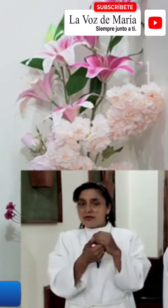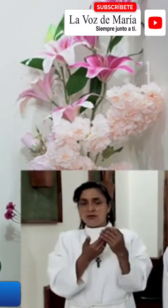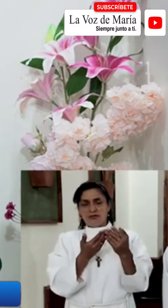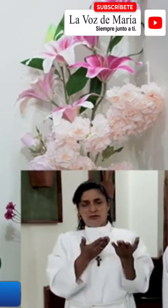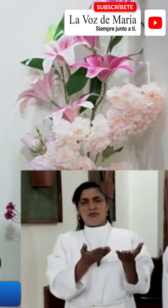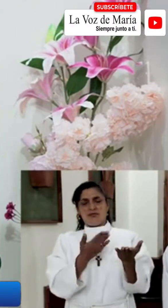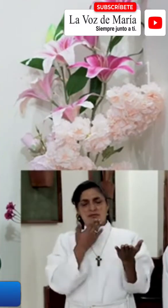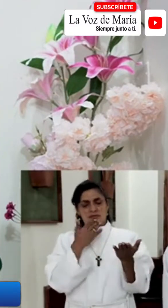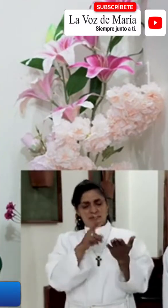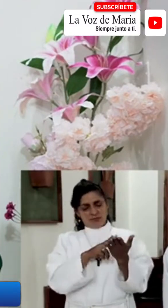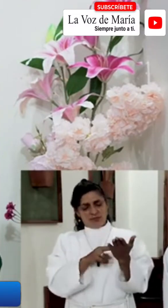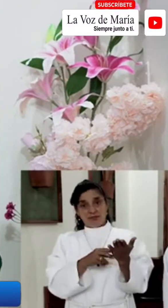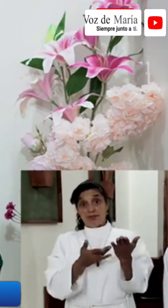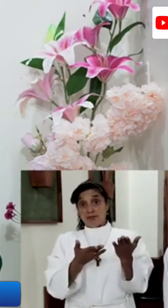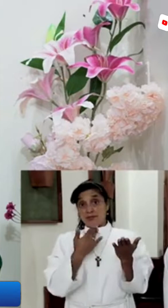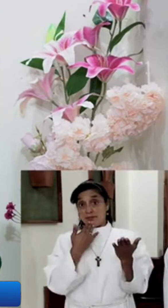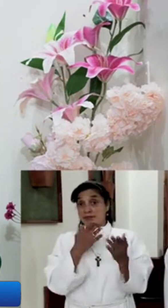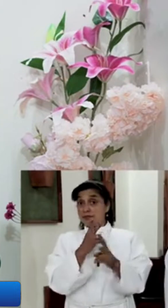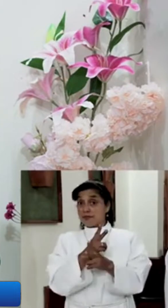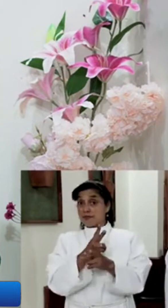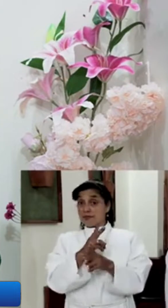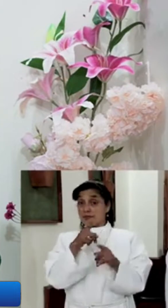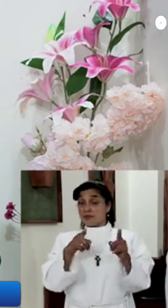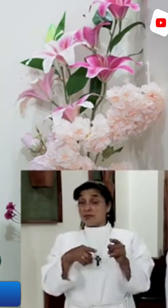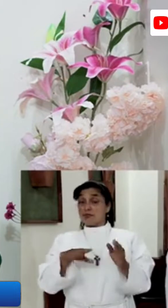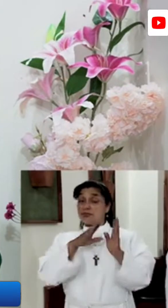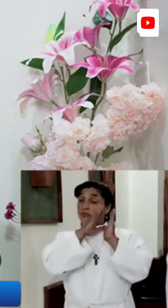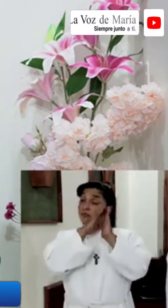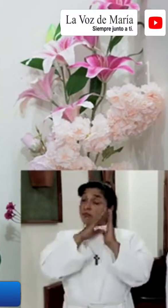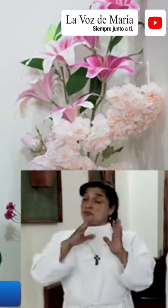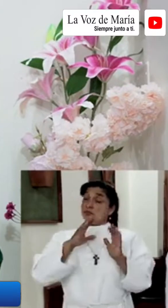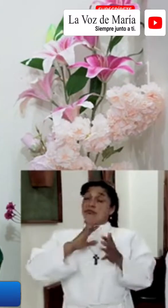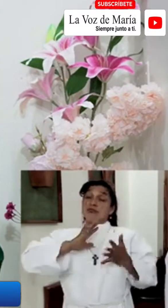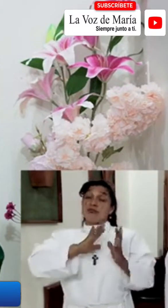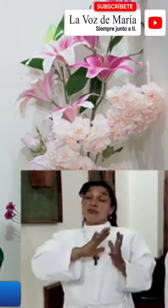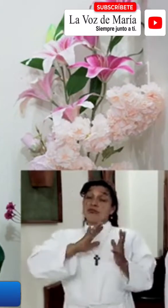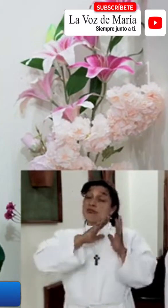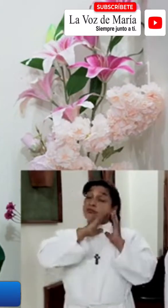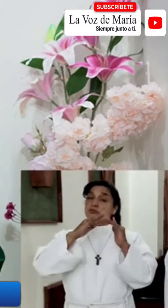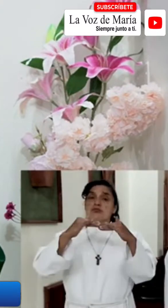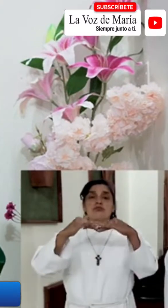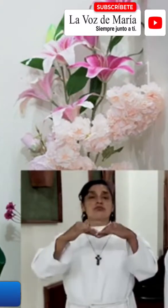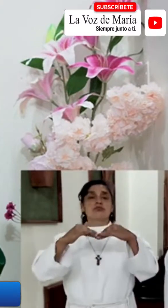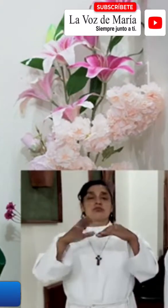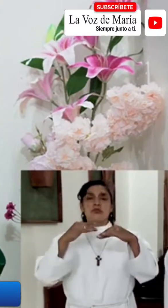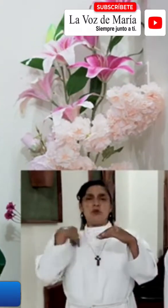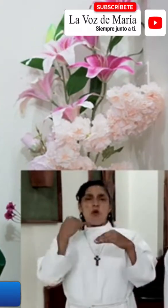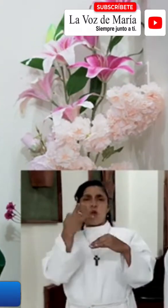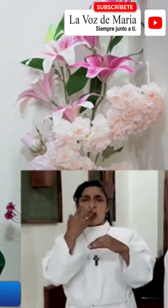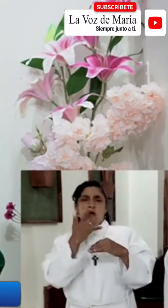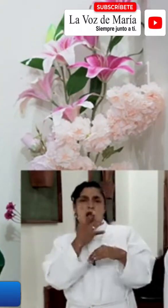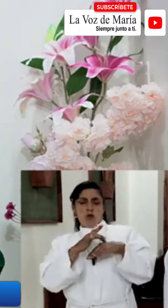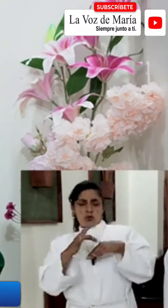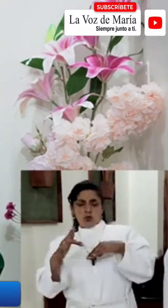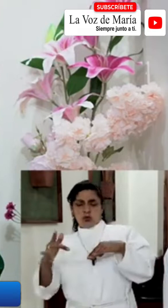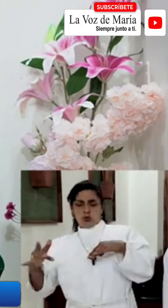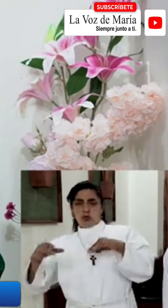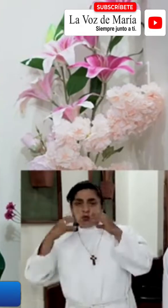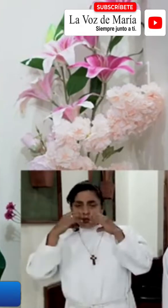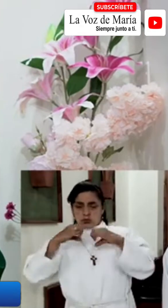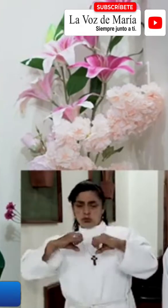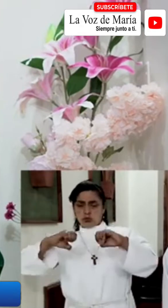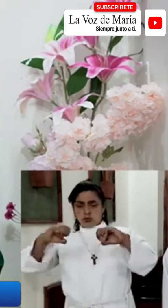aquellos, nos dice, que se reclinan sobre divanes adornados con marfil,